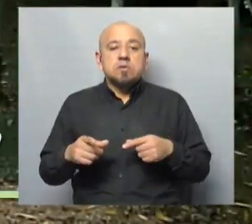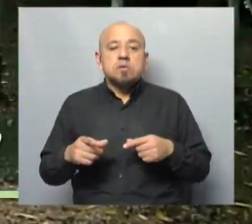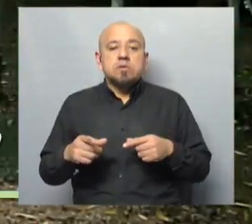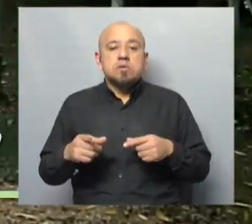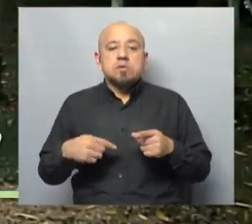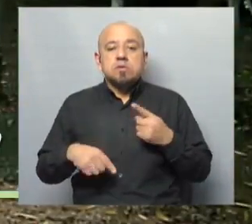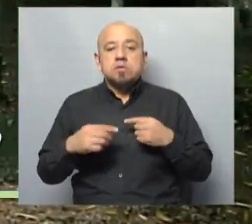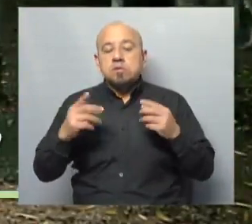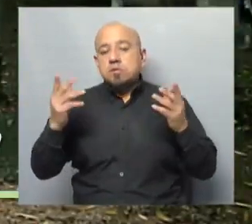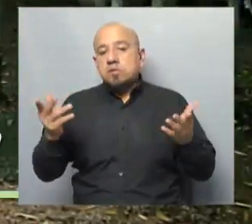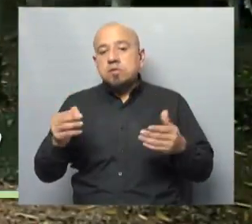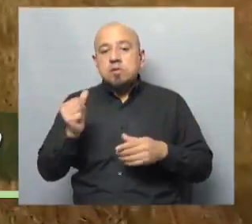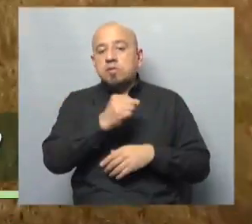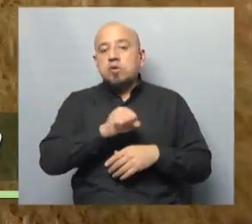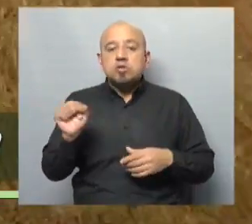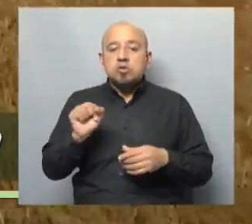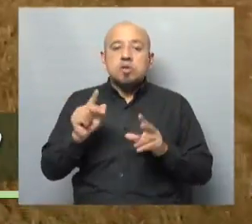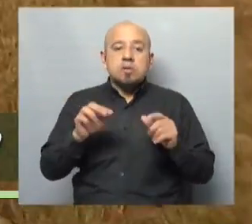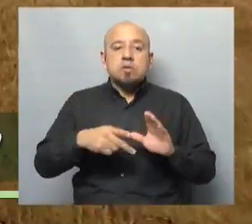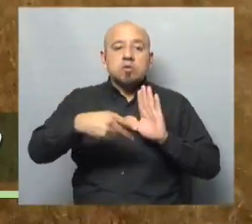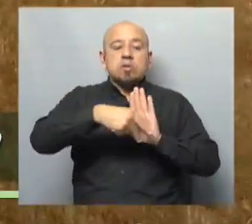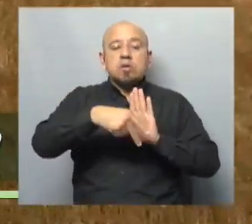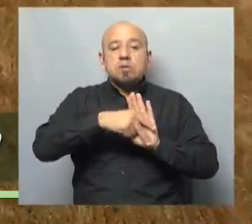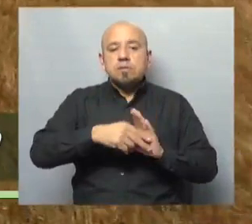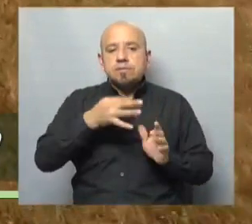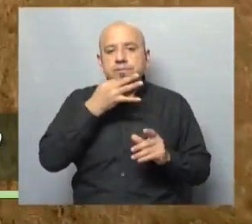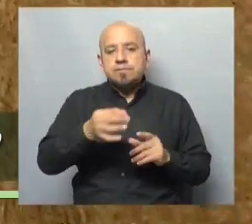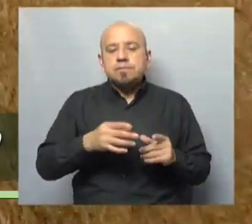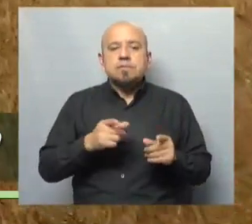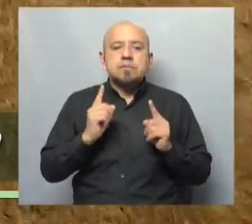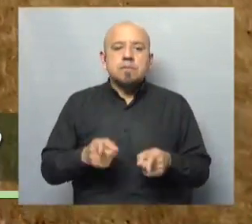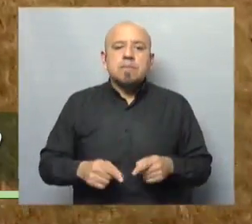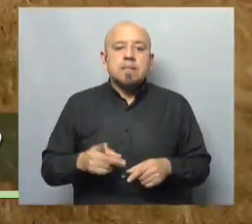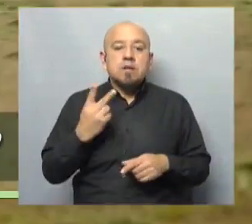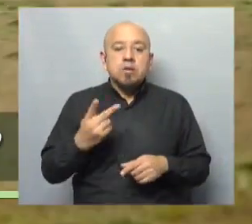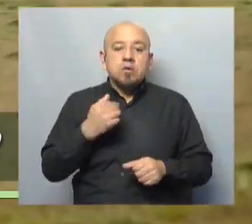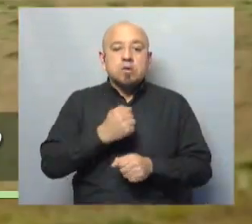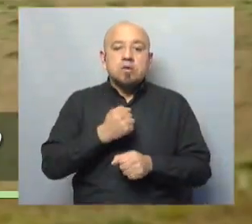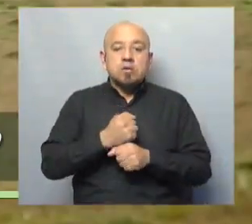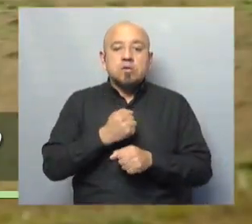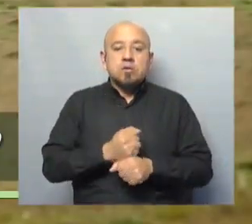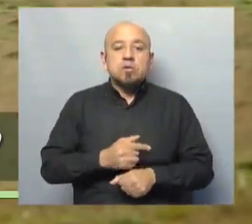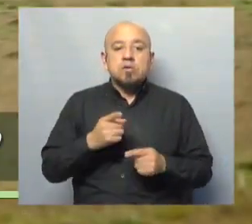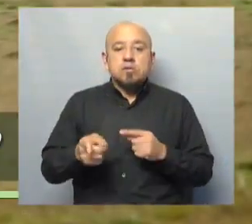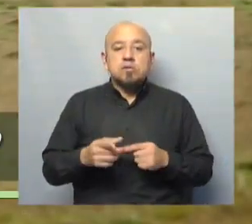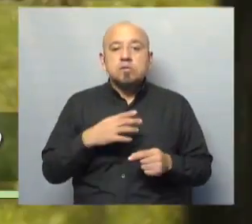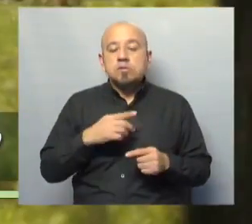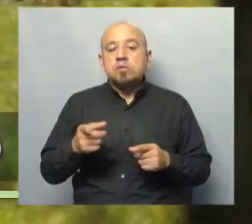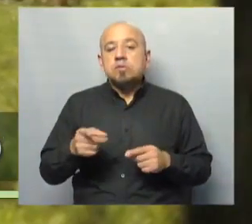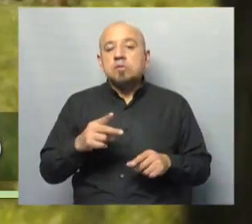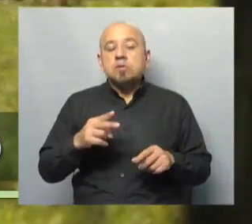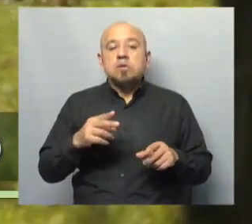la violación la normativa laboral rodríguez apuntó además que los dos trabajadores de este emprendimiento ganadero